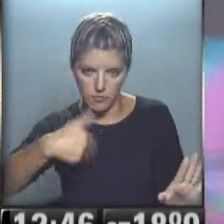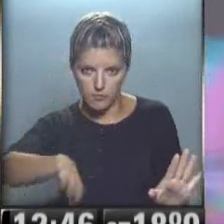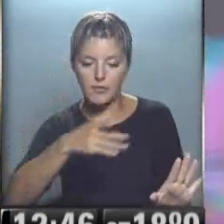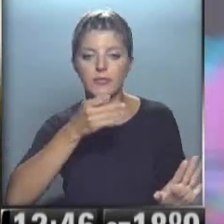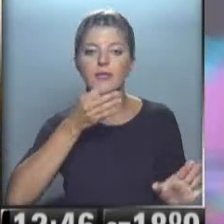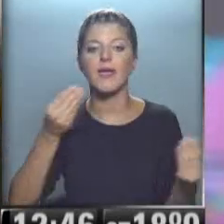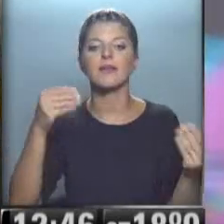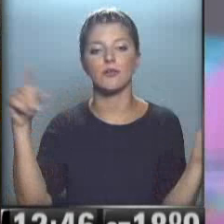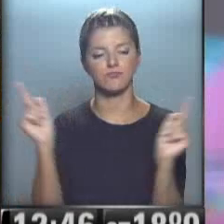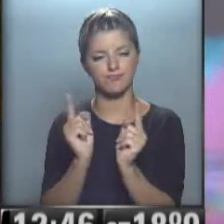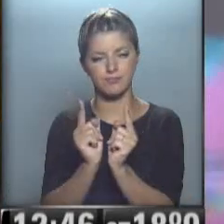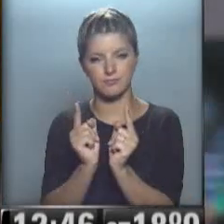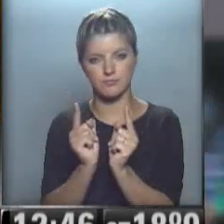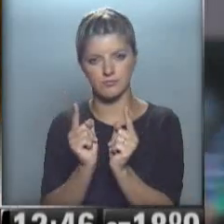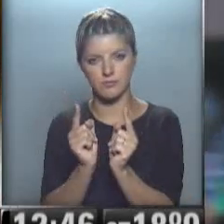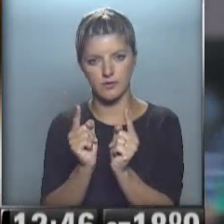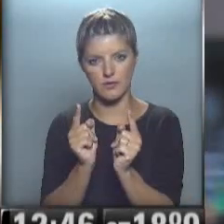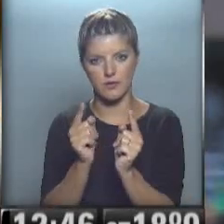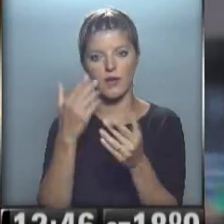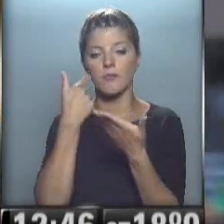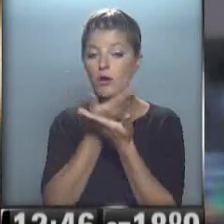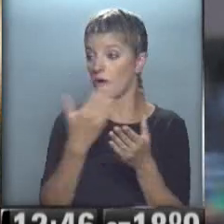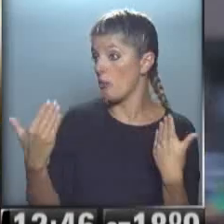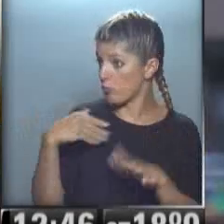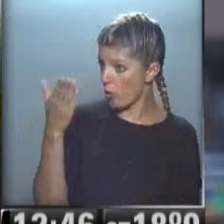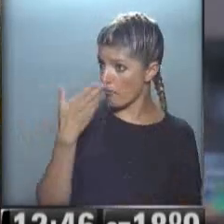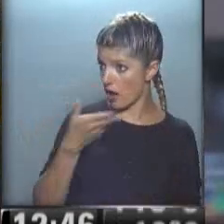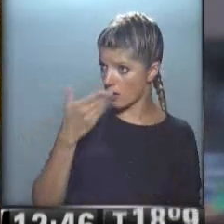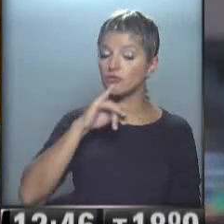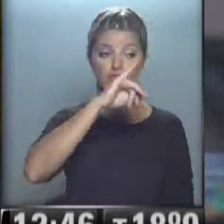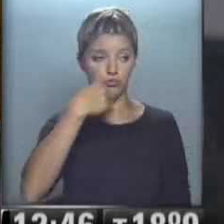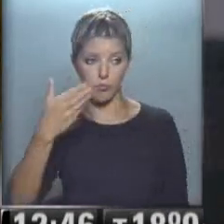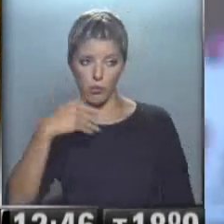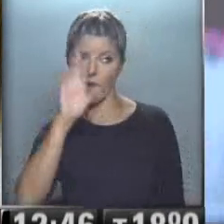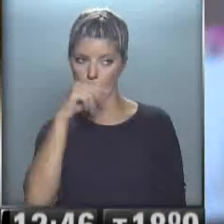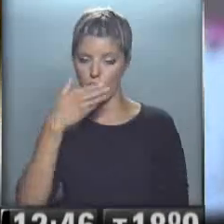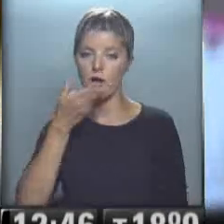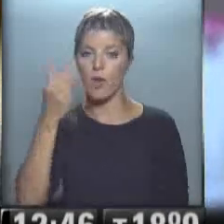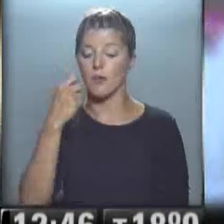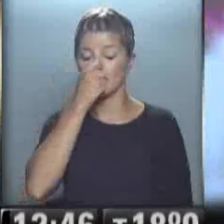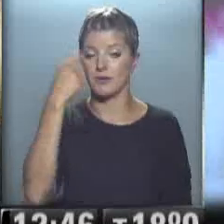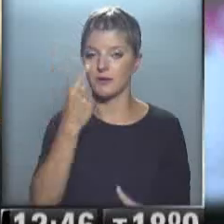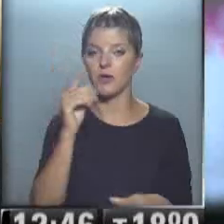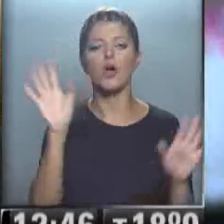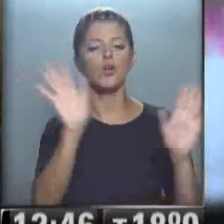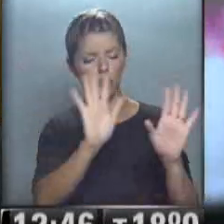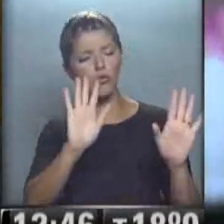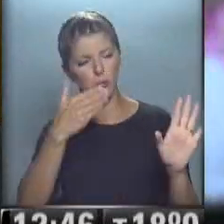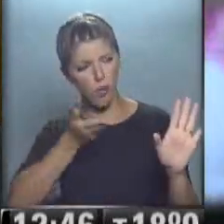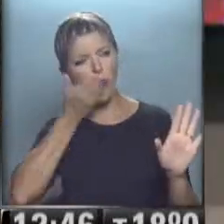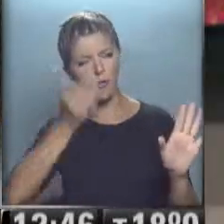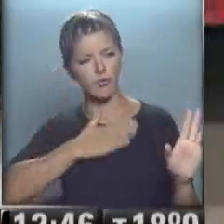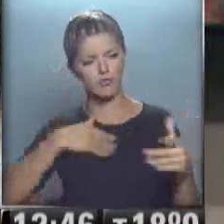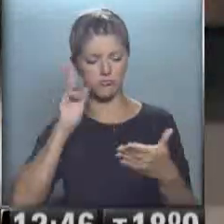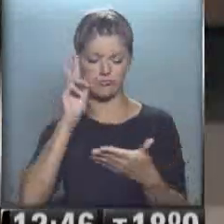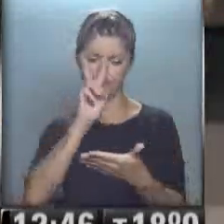fuera muy corto la la exposición PR ha por eso salió rápidamente a los medios de comunicación hab hablo porque yo leí